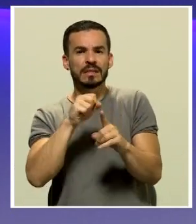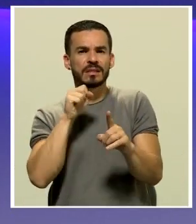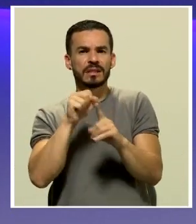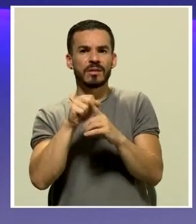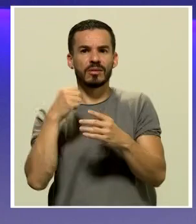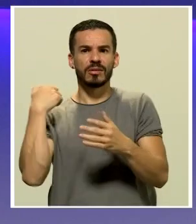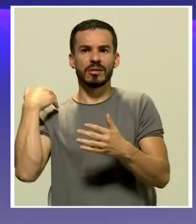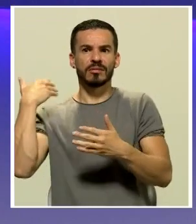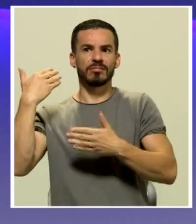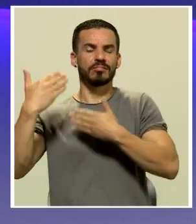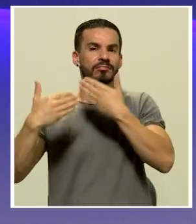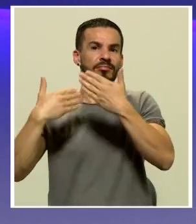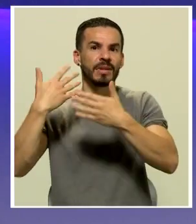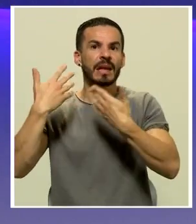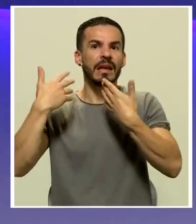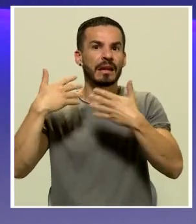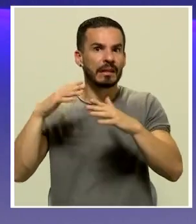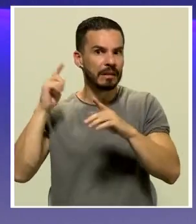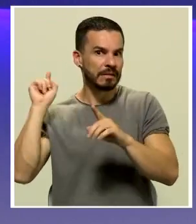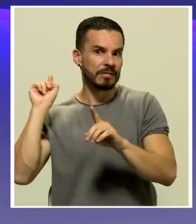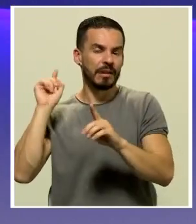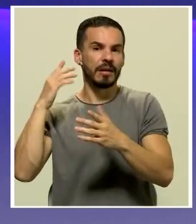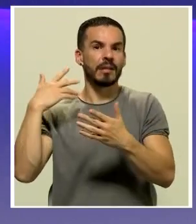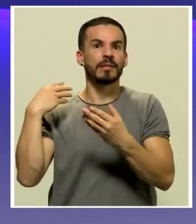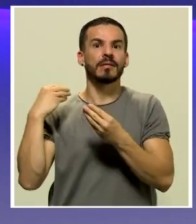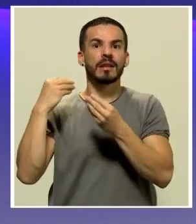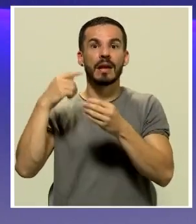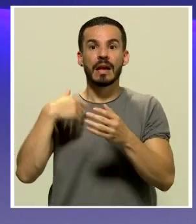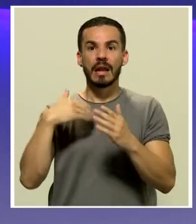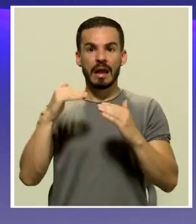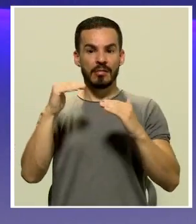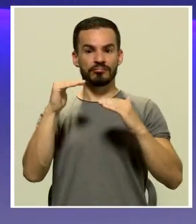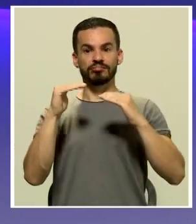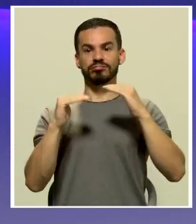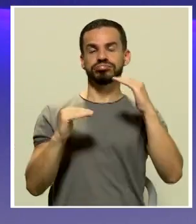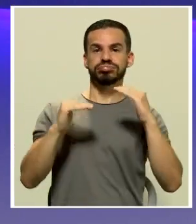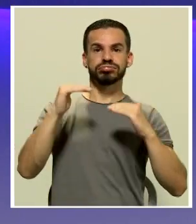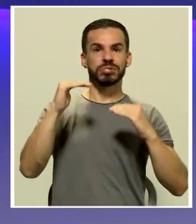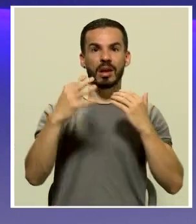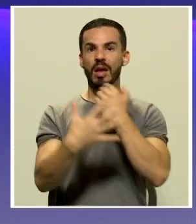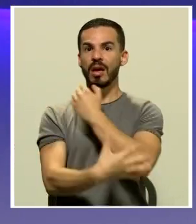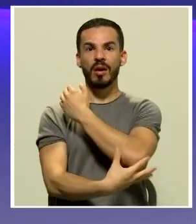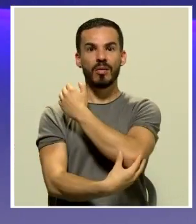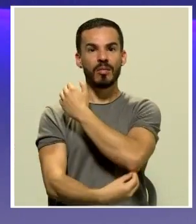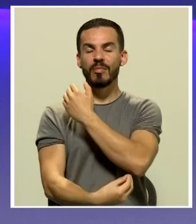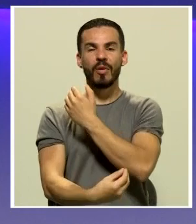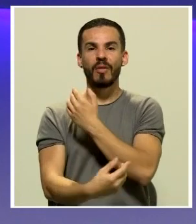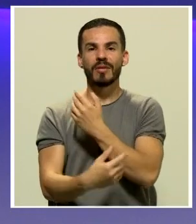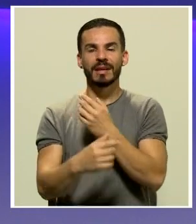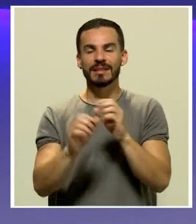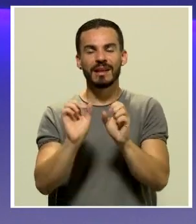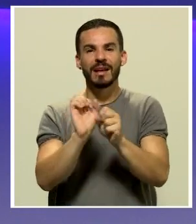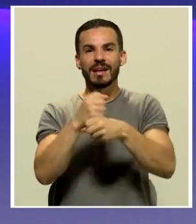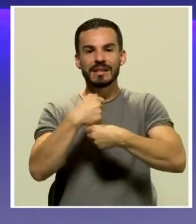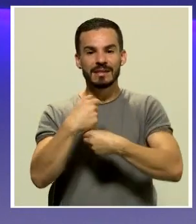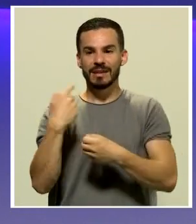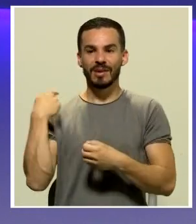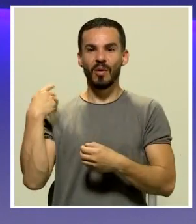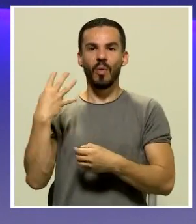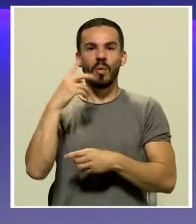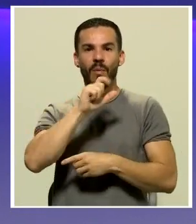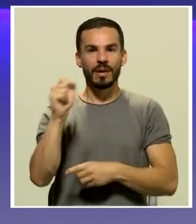arrastramos desde hace años. La inequidad y la pobreza no se inventaron en estos 4